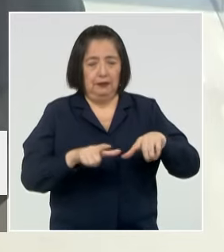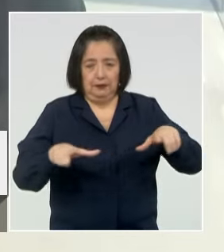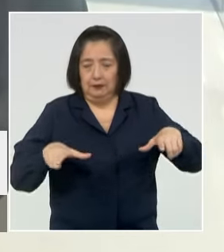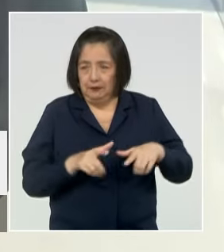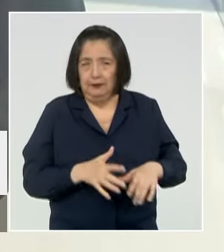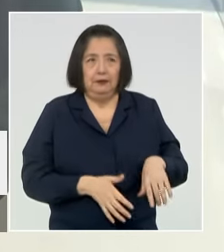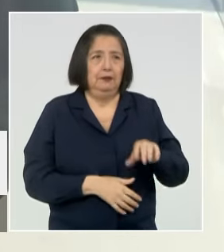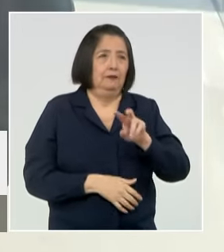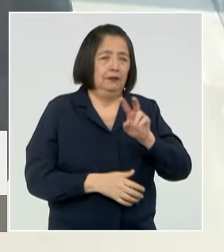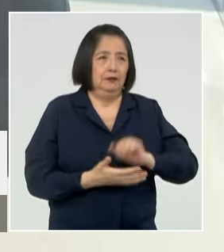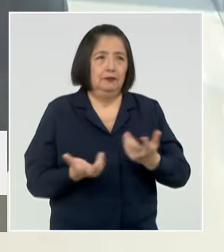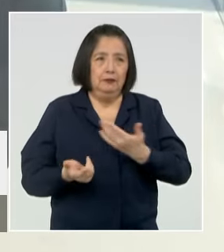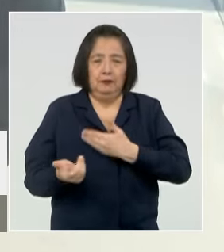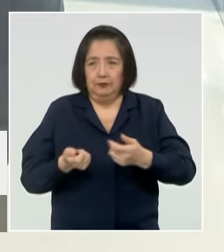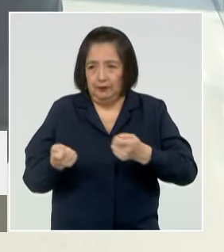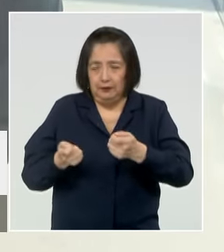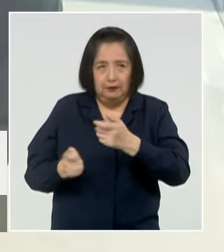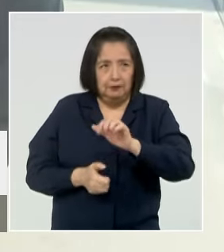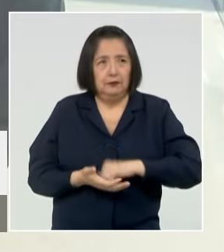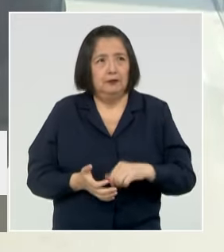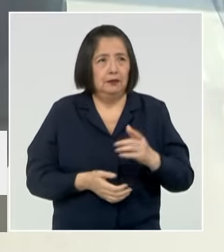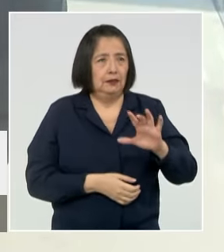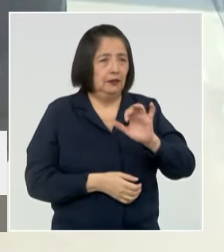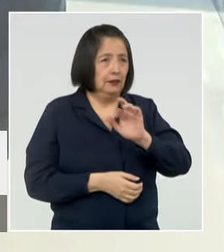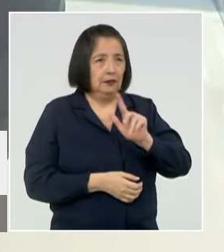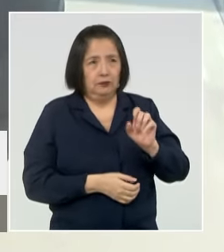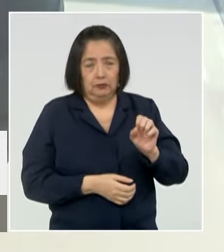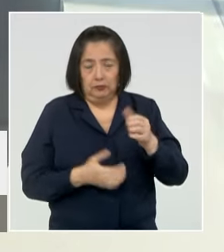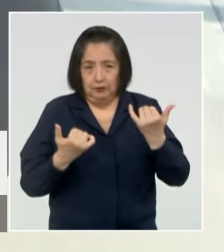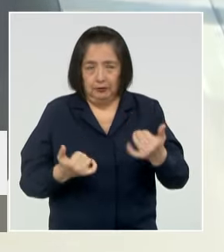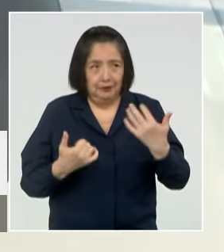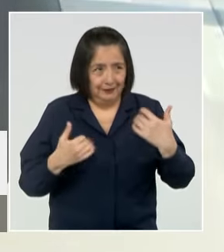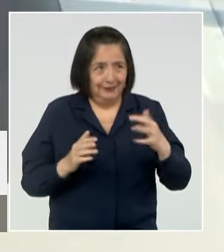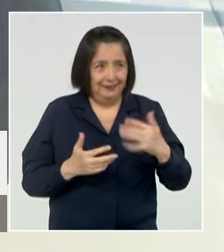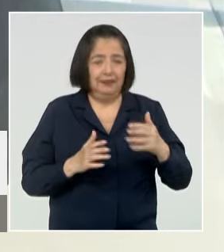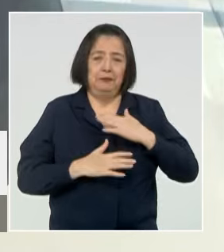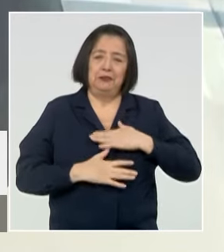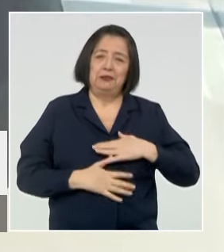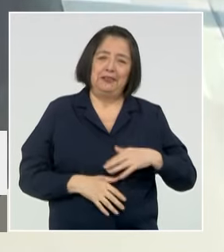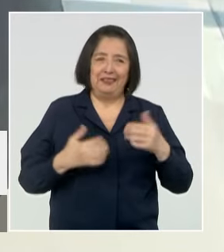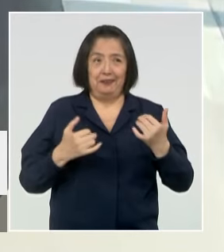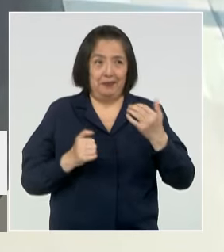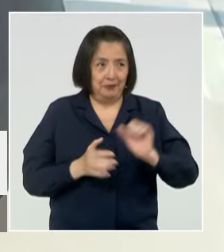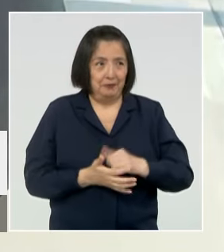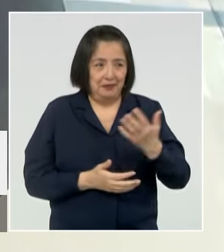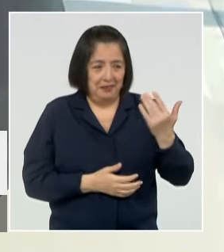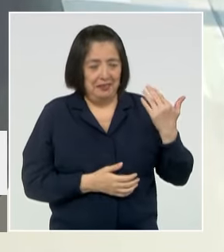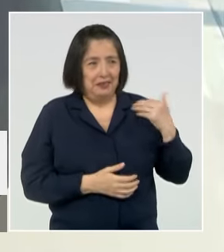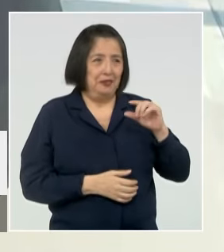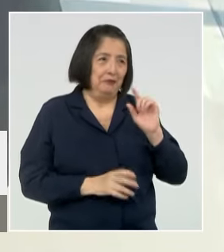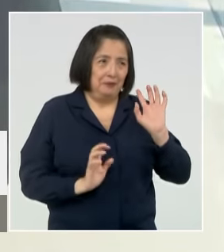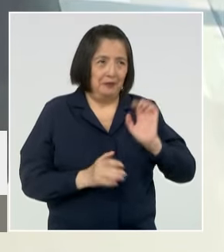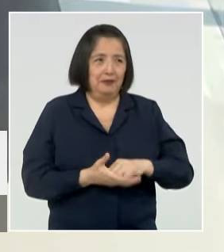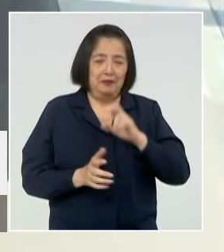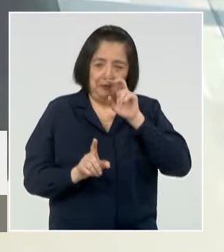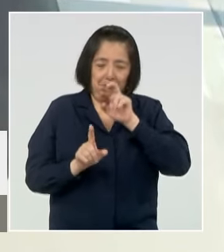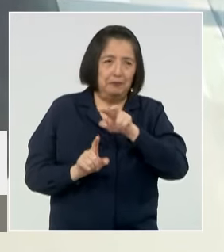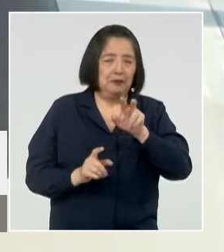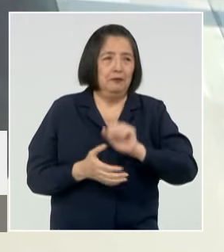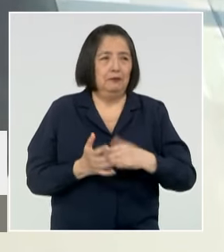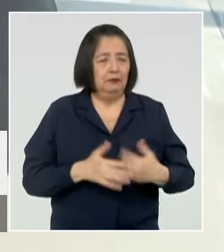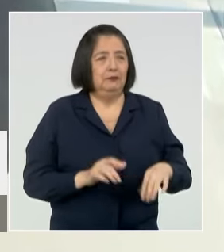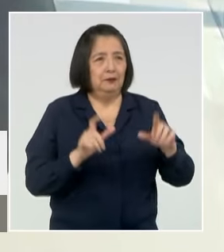con el director ejecutivo del Legado, Carlos Segarra, que hoy ya estamos un poquito más tranquilos en estos momentos, pero hace unos minutos, y lo revisamos también en el